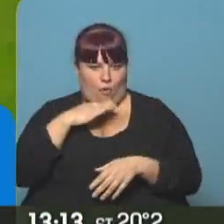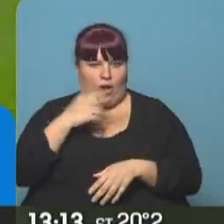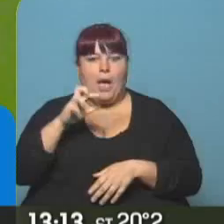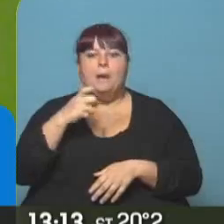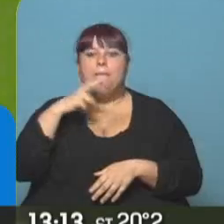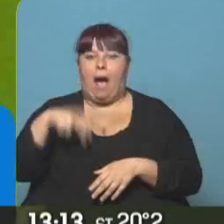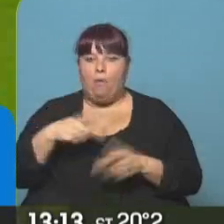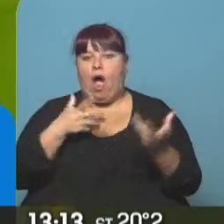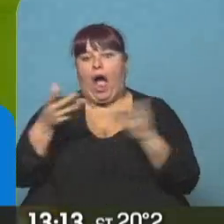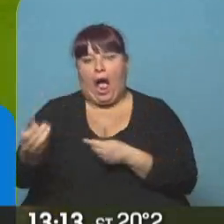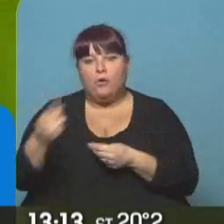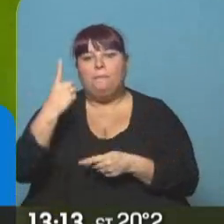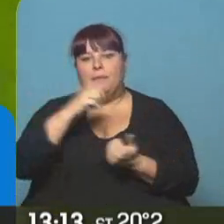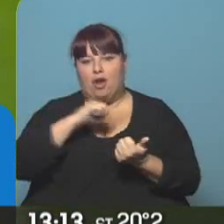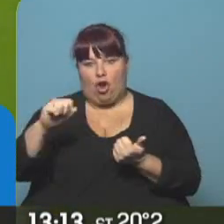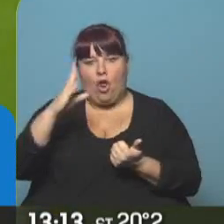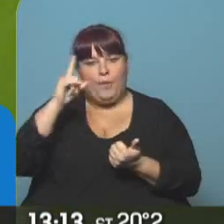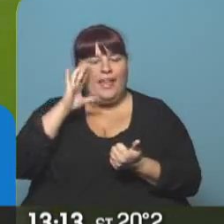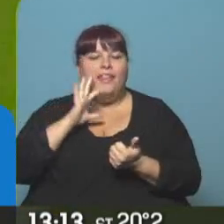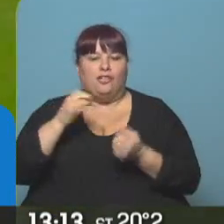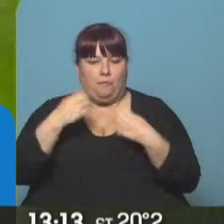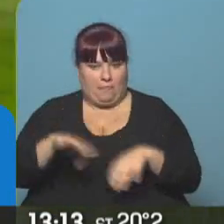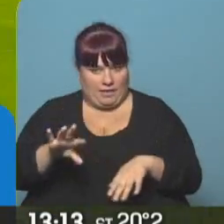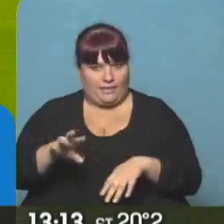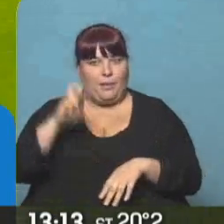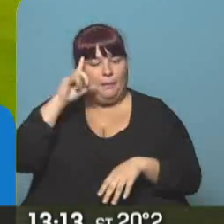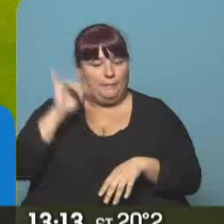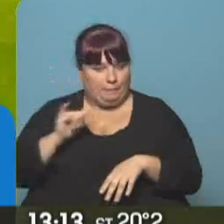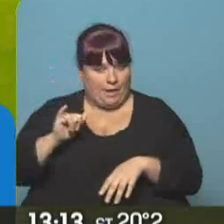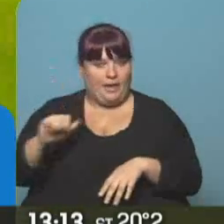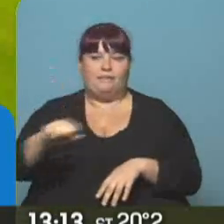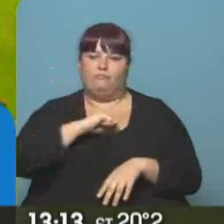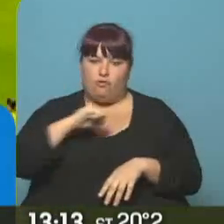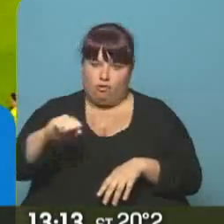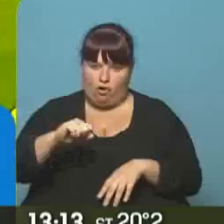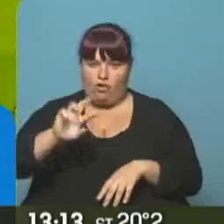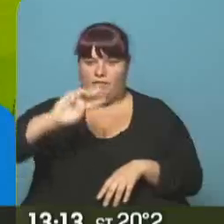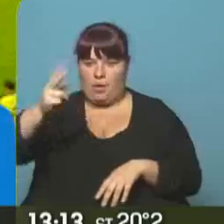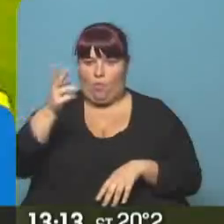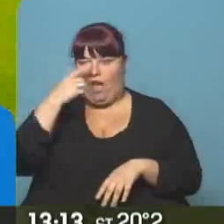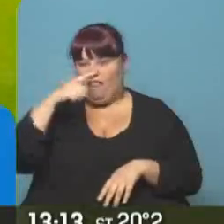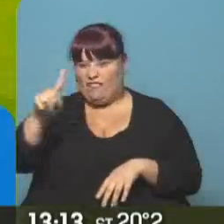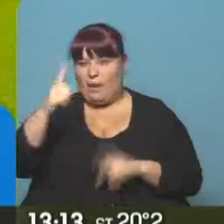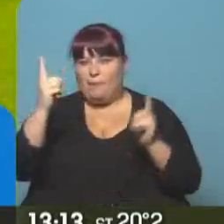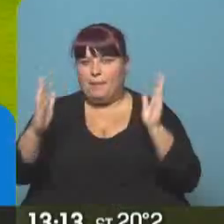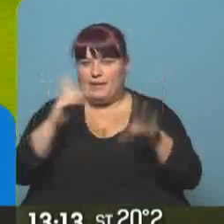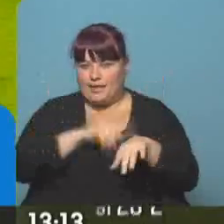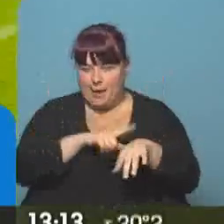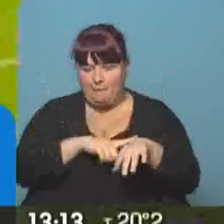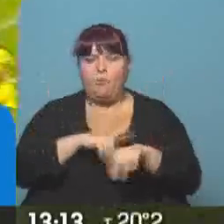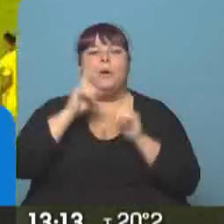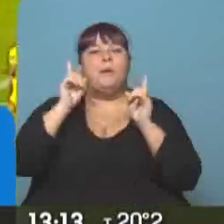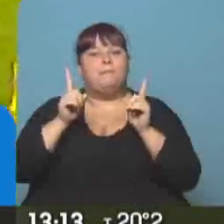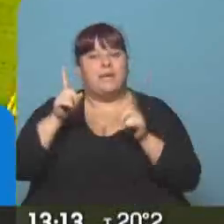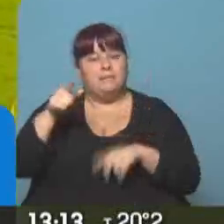Pavón asistió para el primero de Benedetto en el arranque. Pablo Pérez estiró la ventaja sobre el final de la primera parte y el